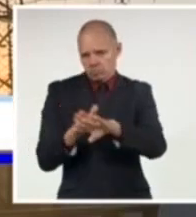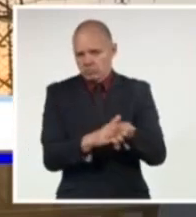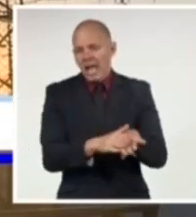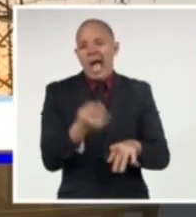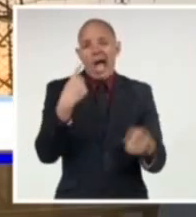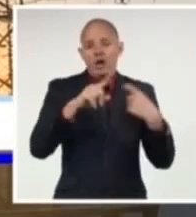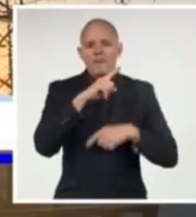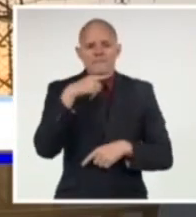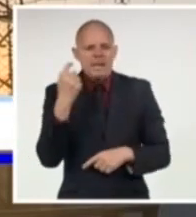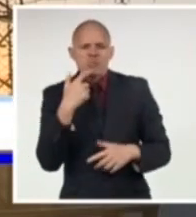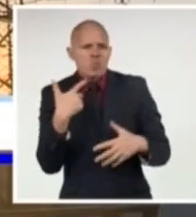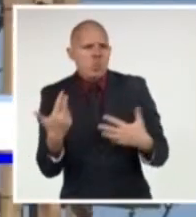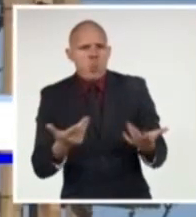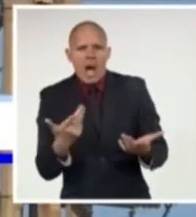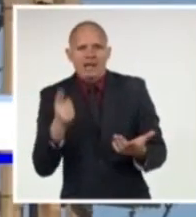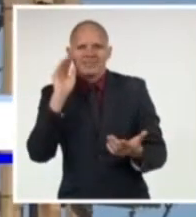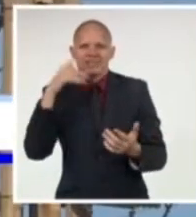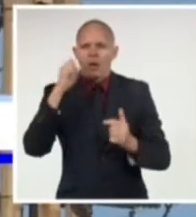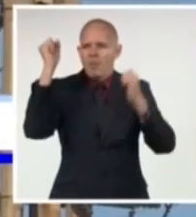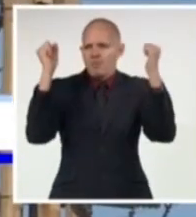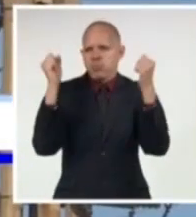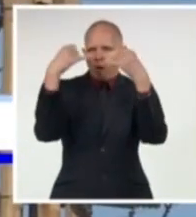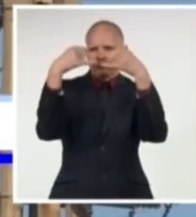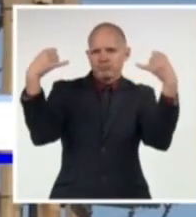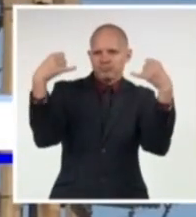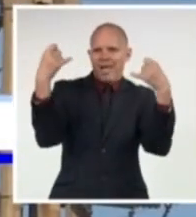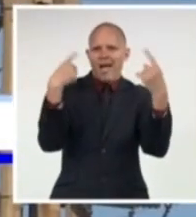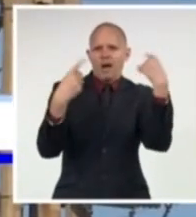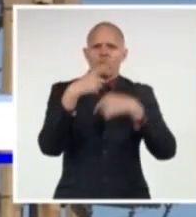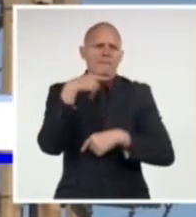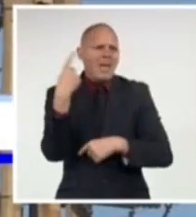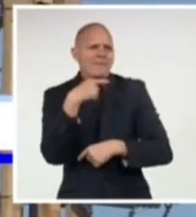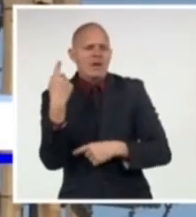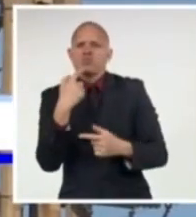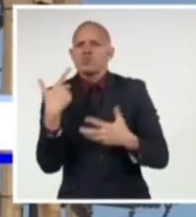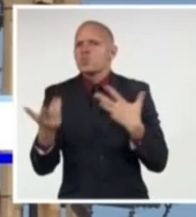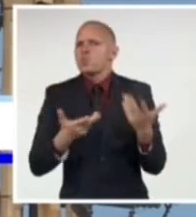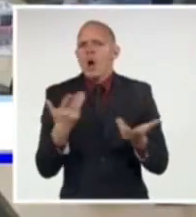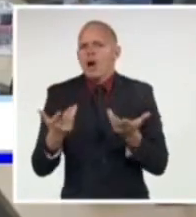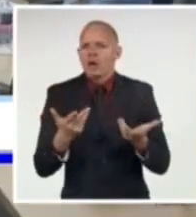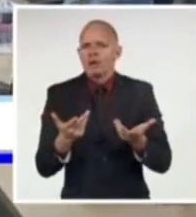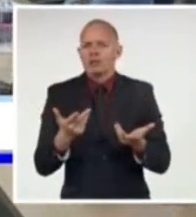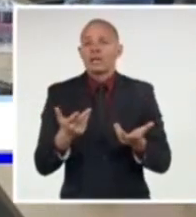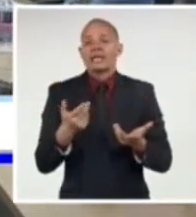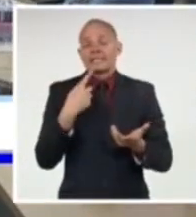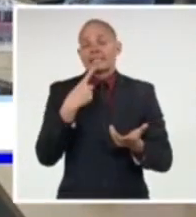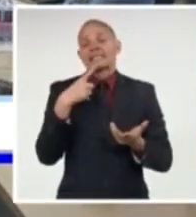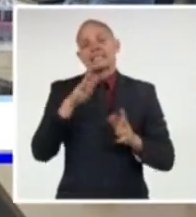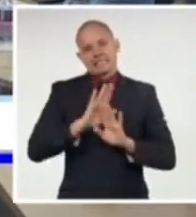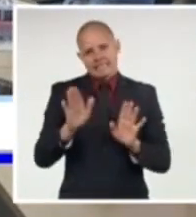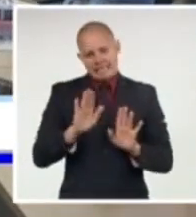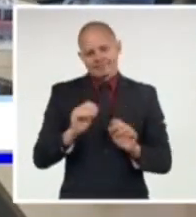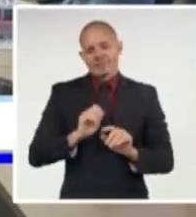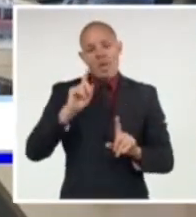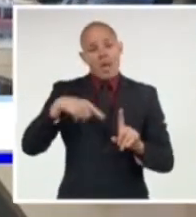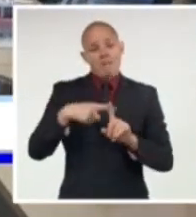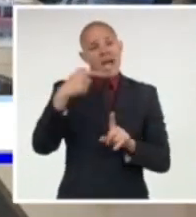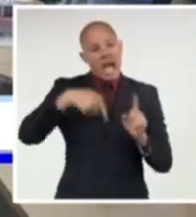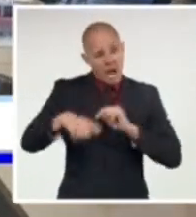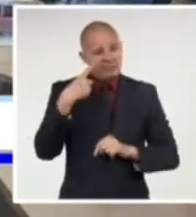en líneas de transmisión y de distribución, y en ese contexto, el robo y